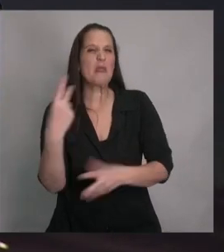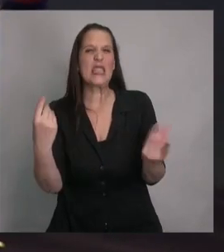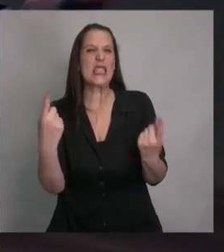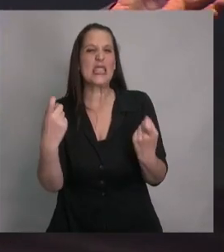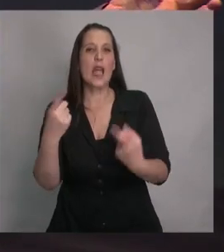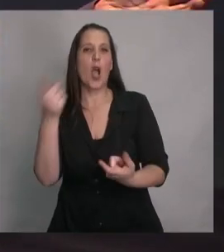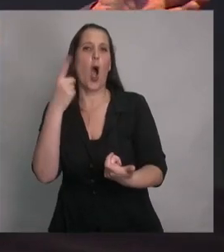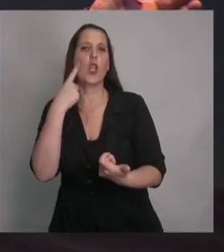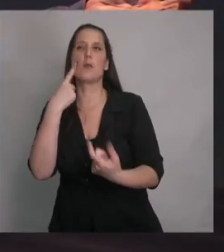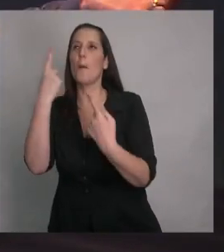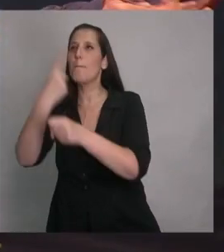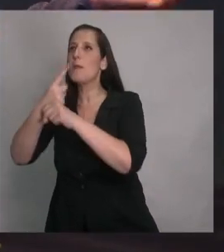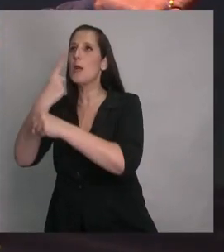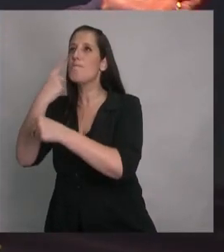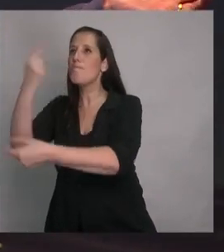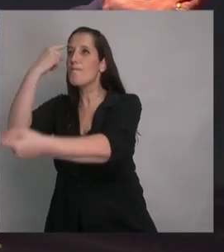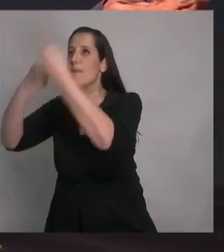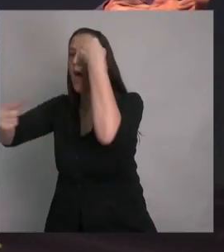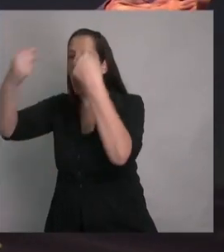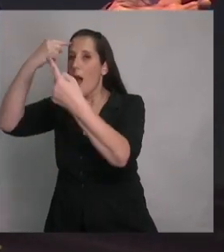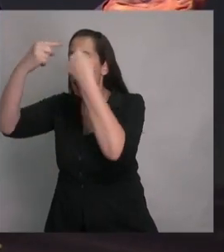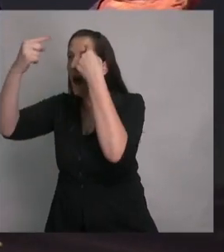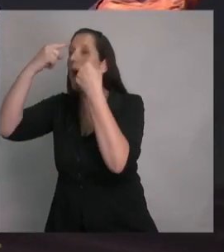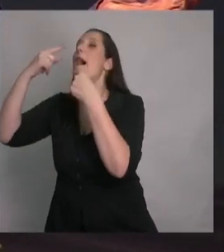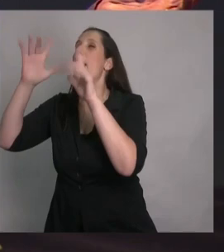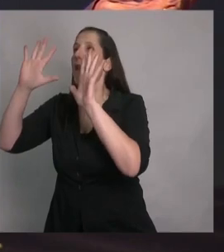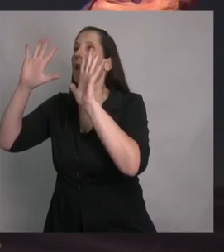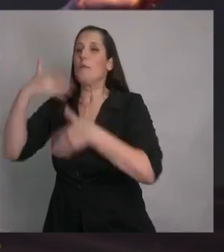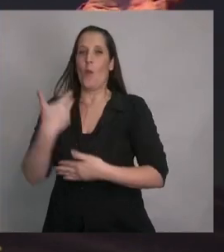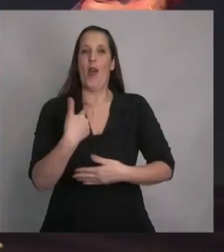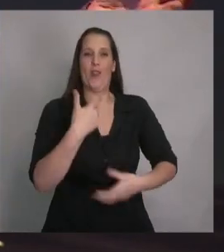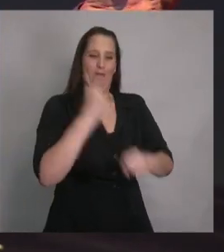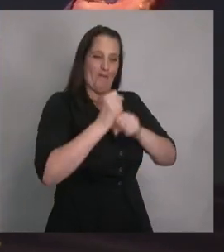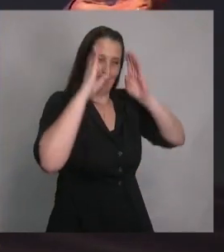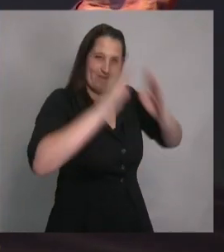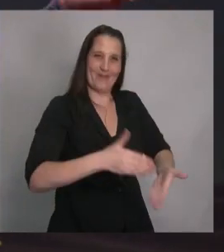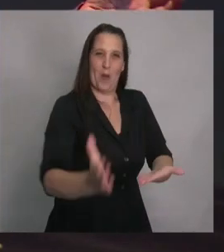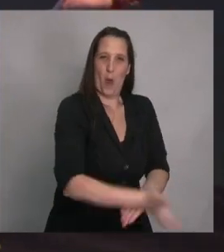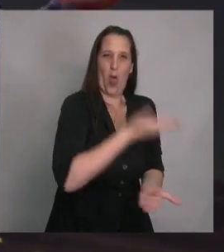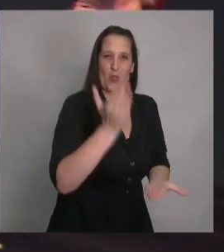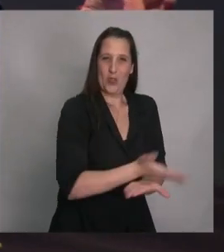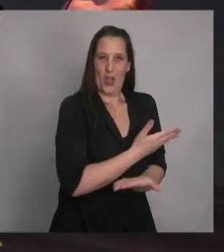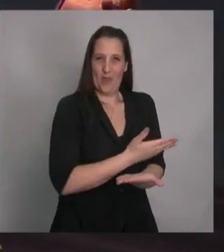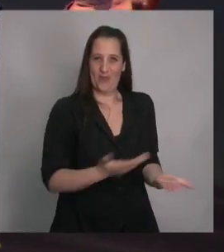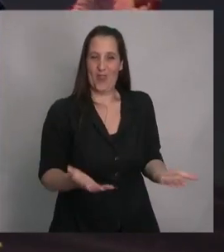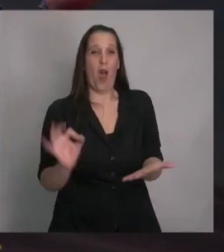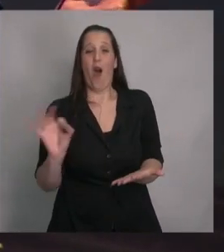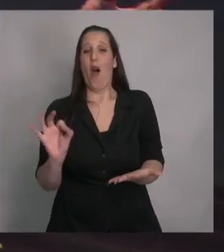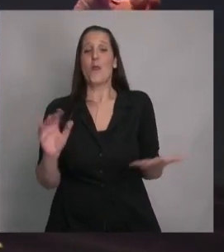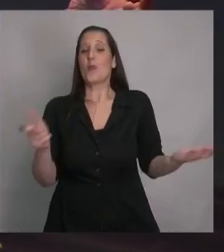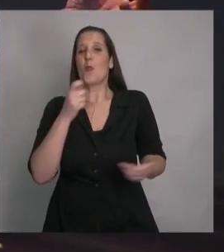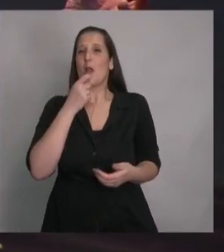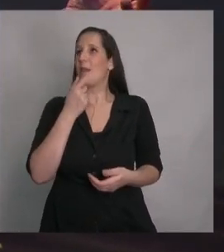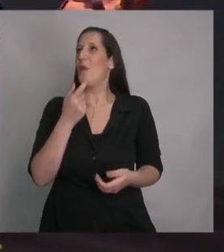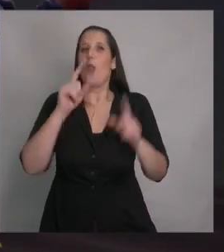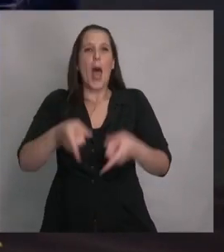la extracción puede renunciar al conocimiento. Extraer petróleo y carbón tiene unas técnicas, unos